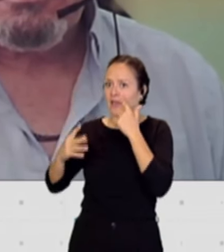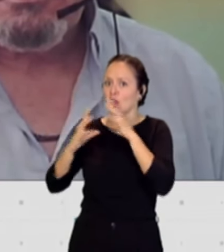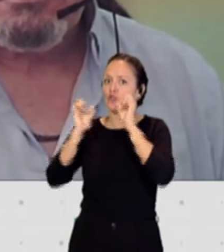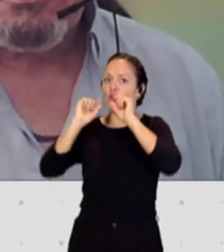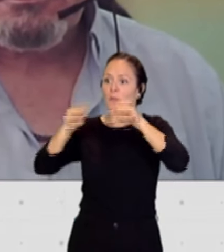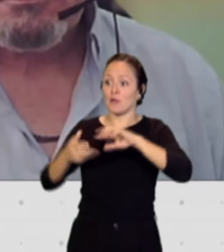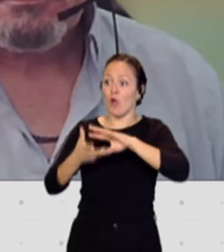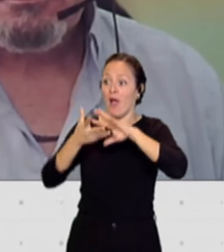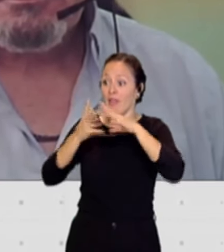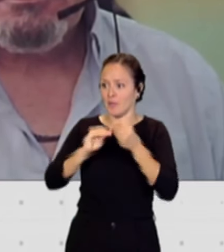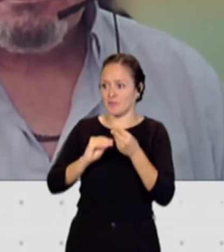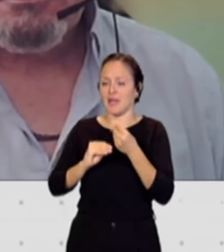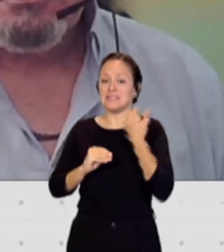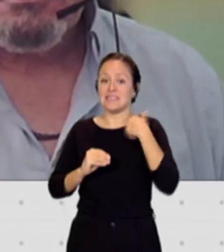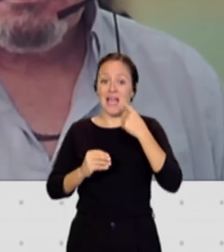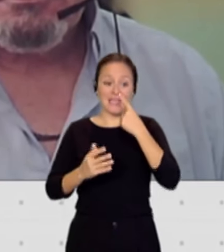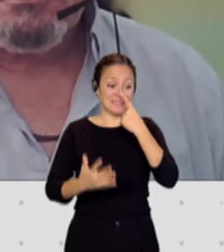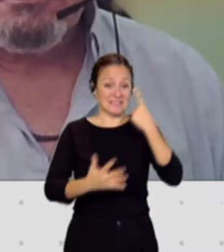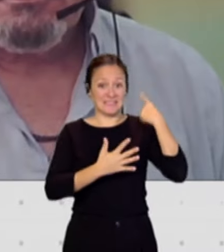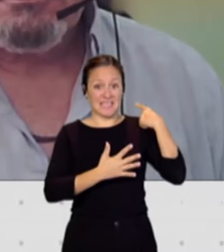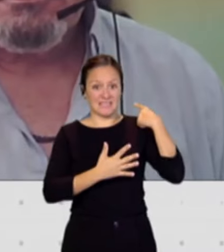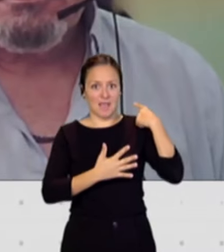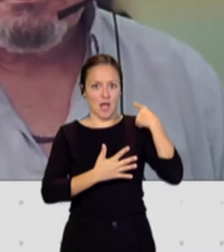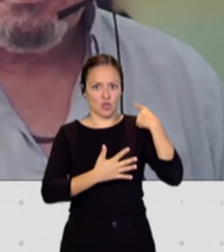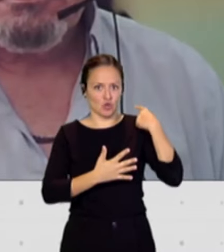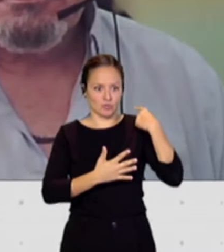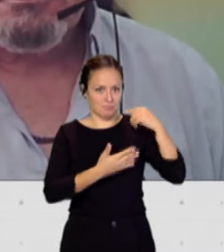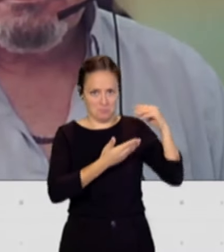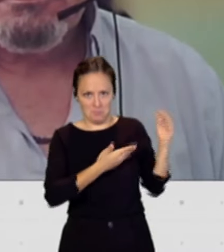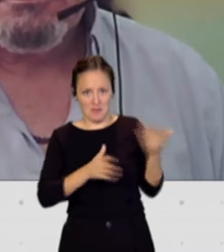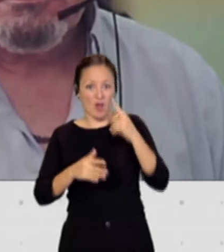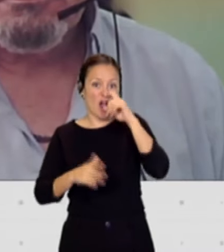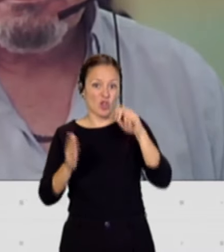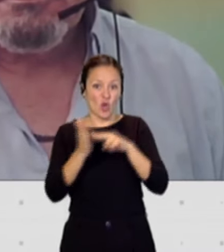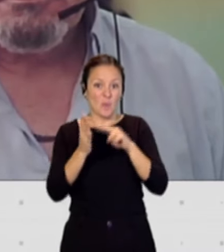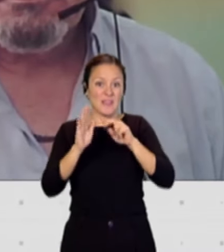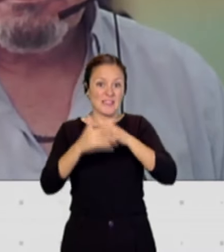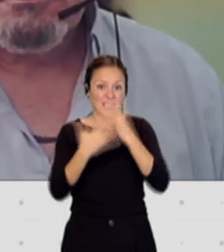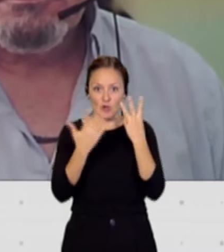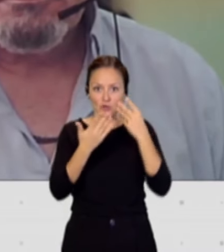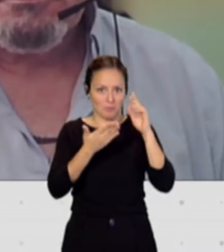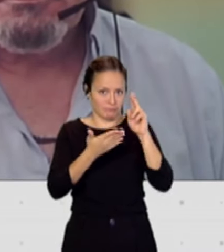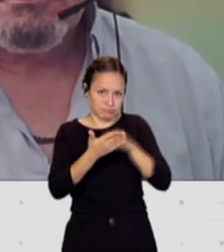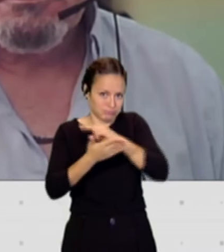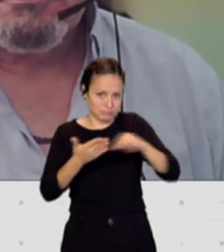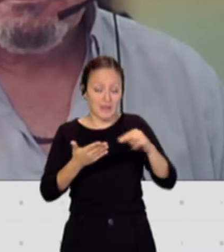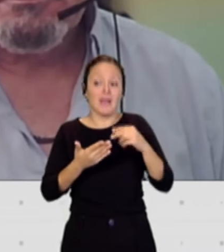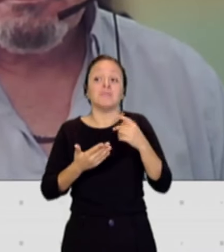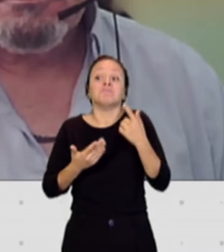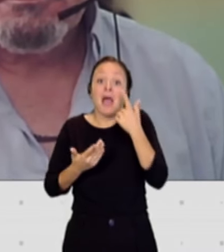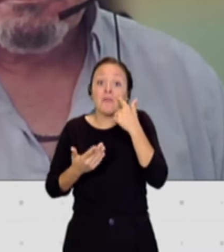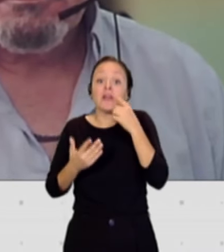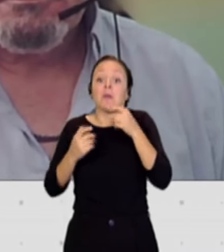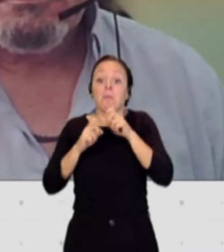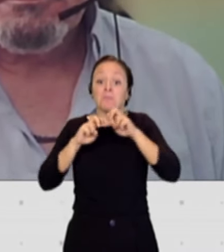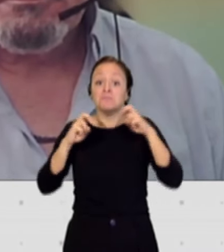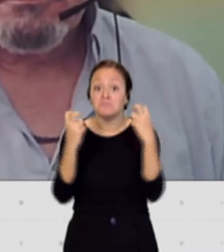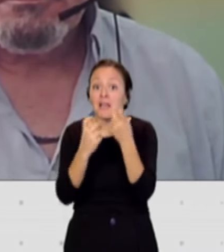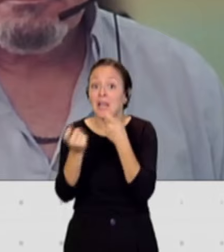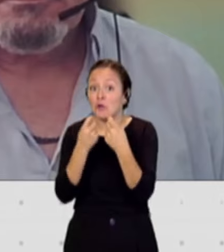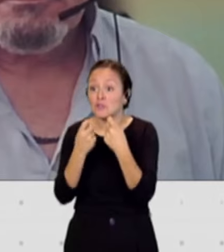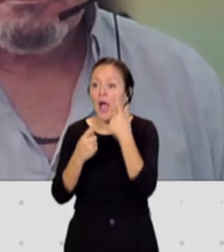que lleva ya 6 años caducado desde 2018 se constituye esta semana Esa mesa estaremos muy pendientes de los siguientes